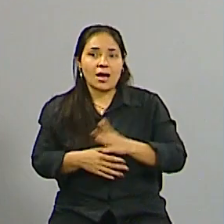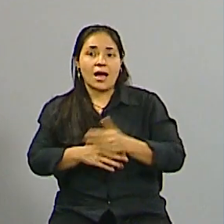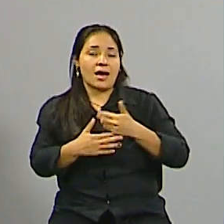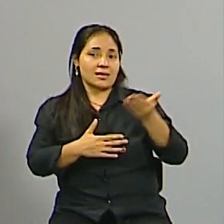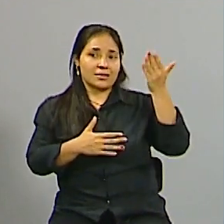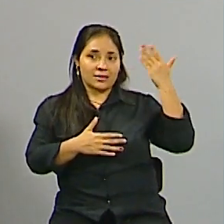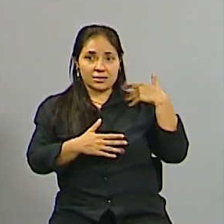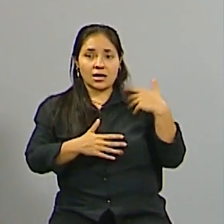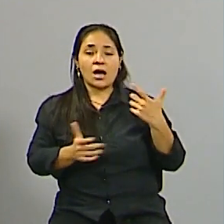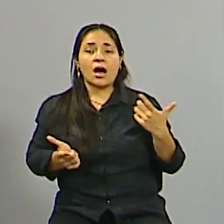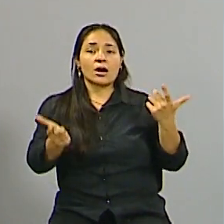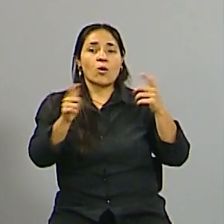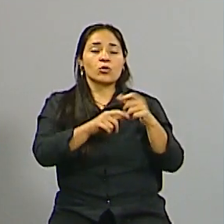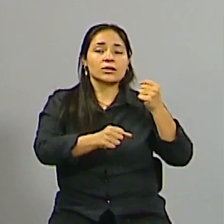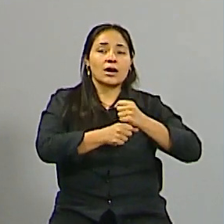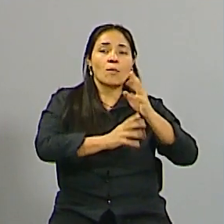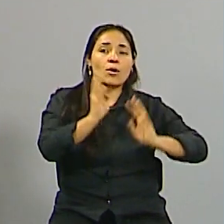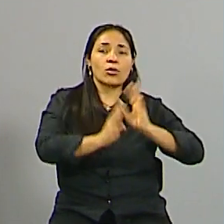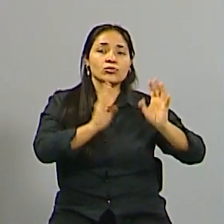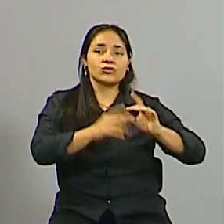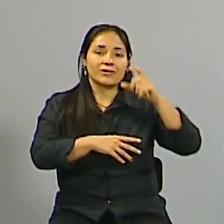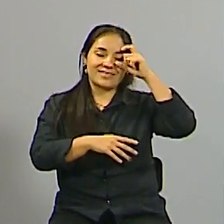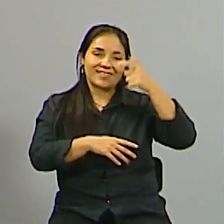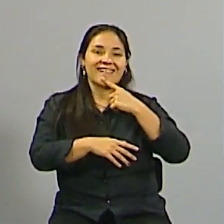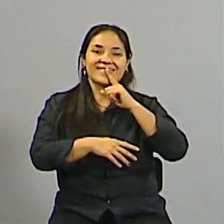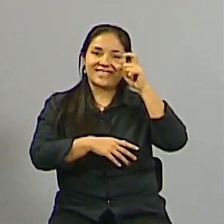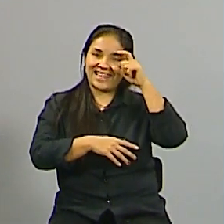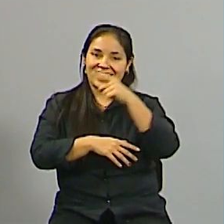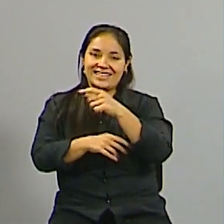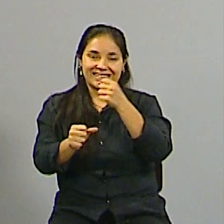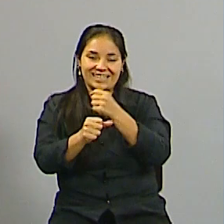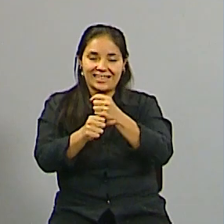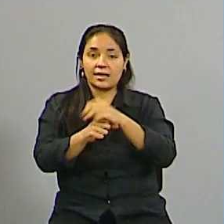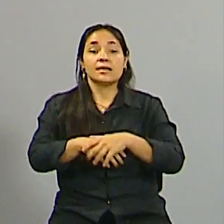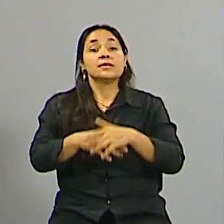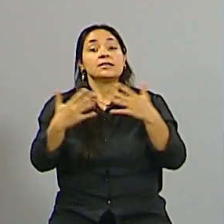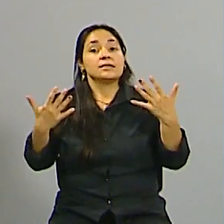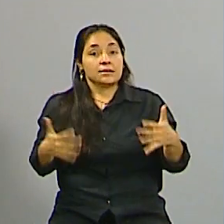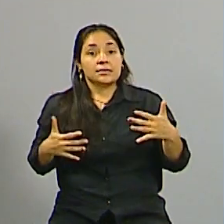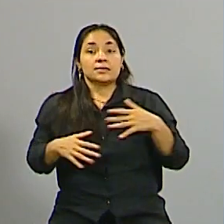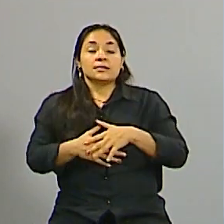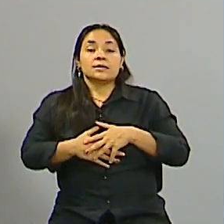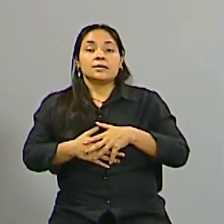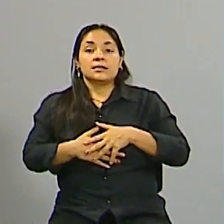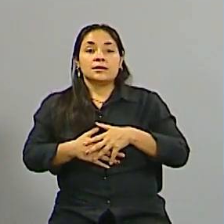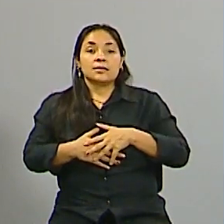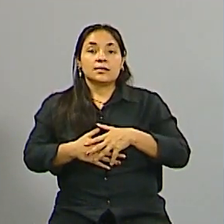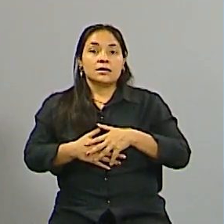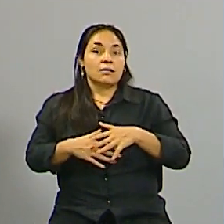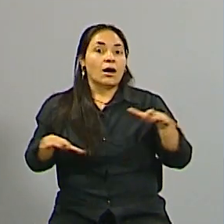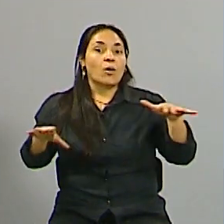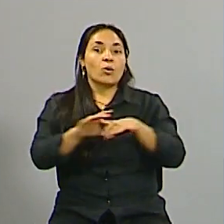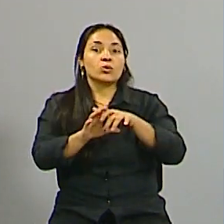con unas cooperativas productoras en el este, cuando llegué la grata sorpresa de que uno de los socios lo habían asesinado para